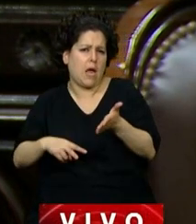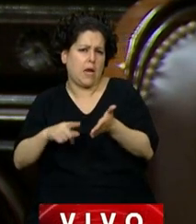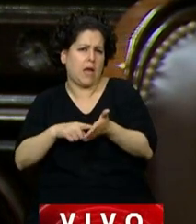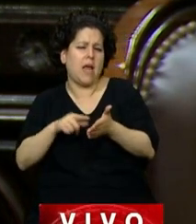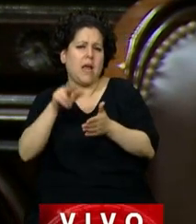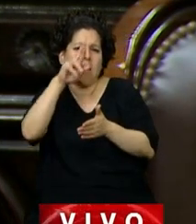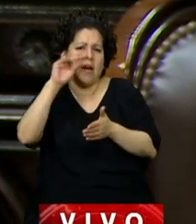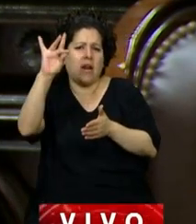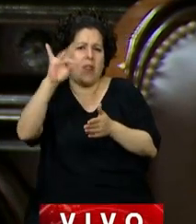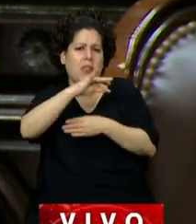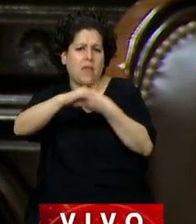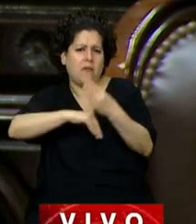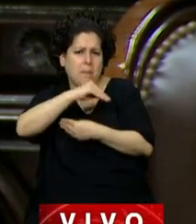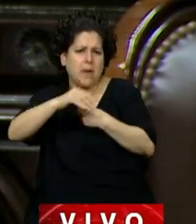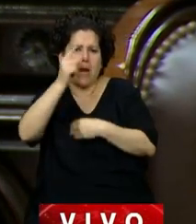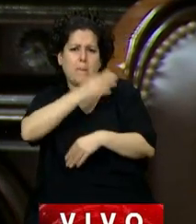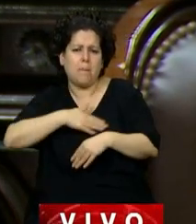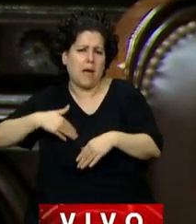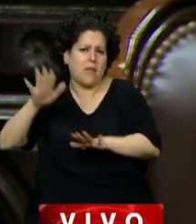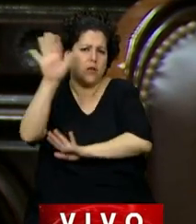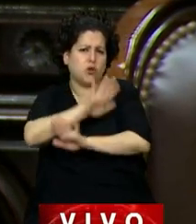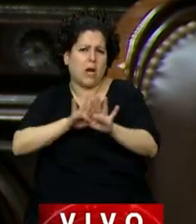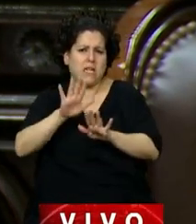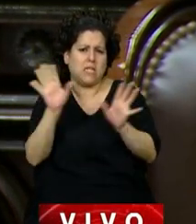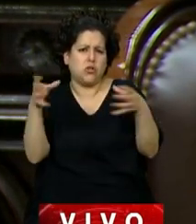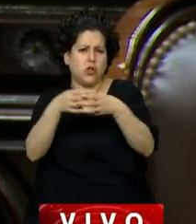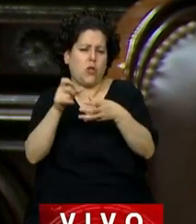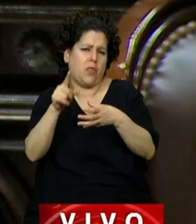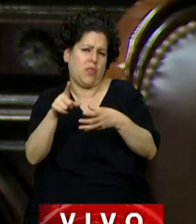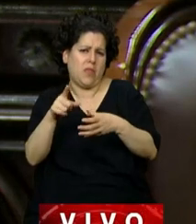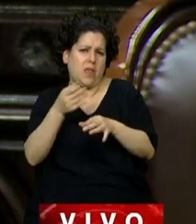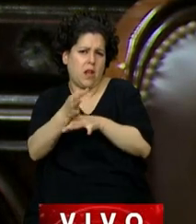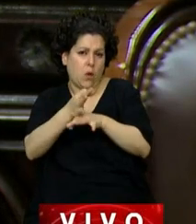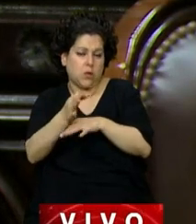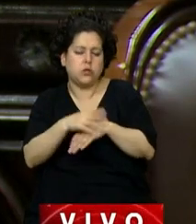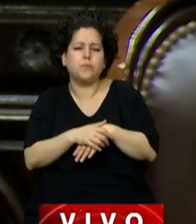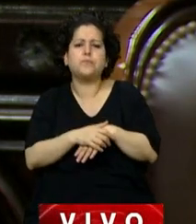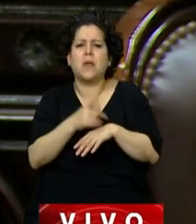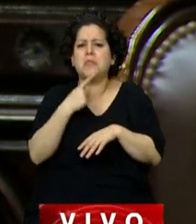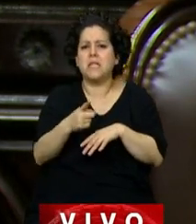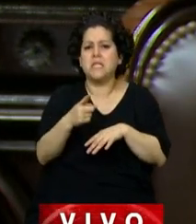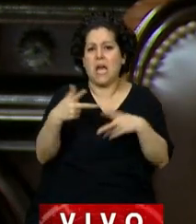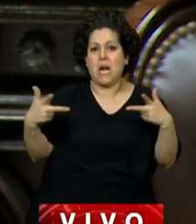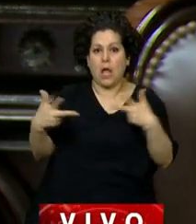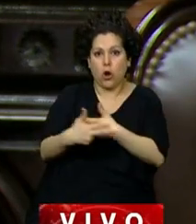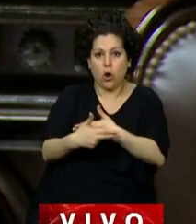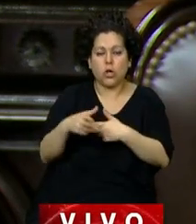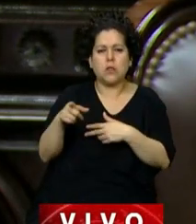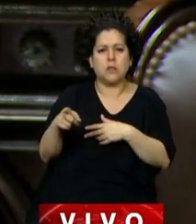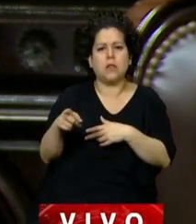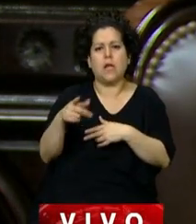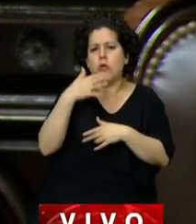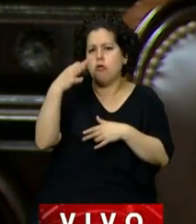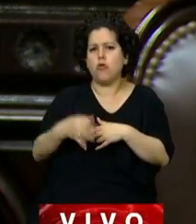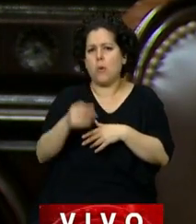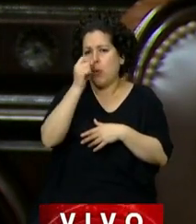Red de Familias y Padres Organizados por la Educación, quienes advirtieron que el recorte previsto incumple